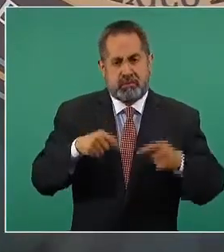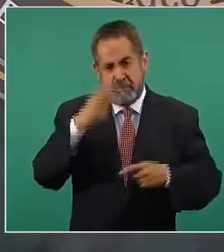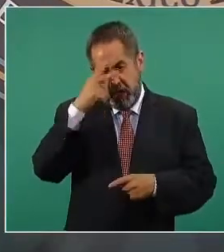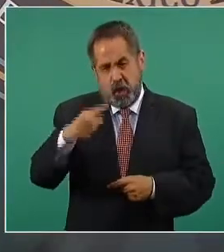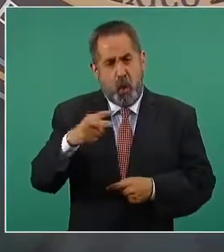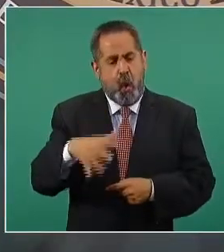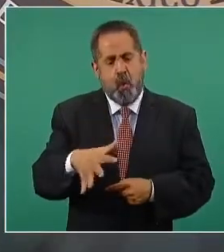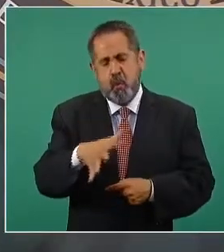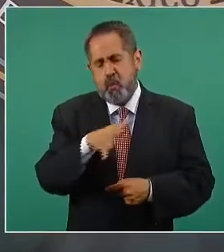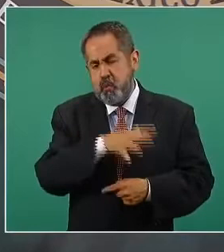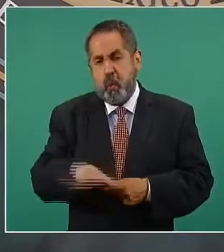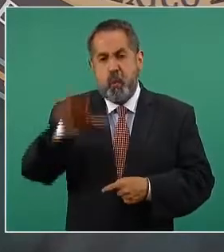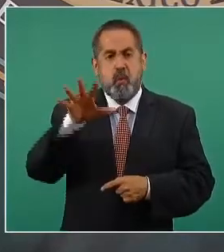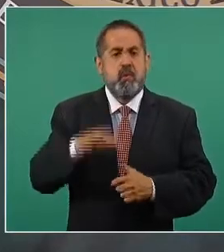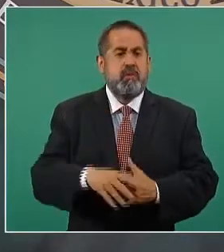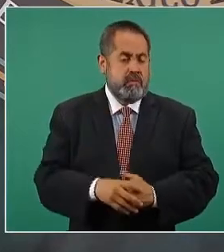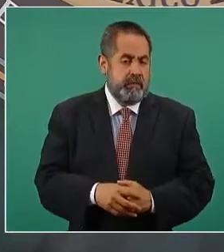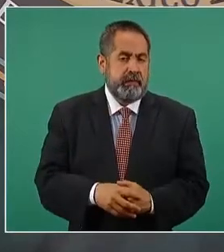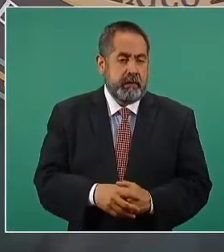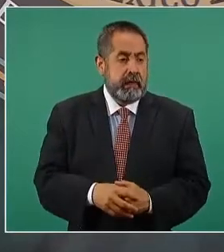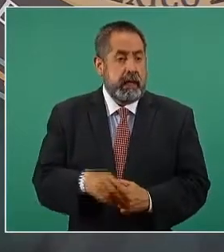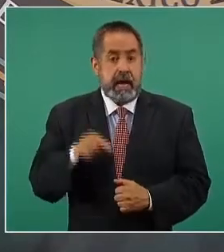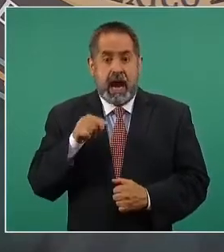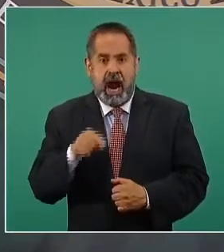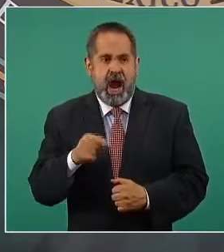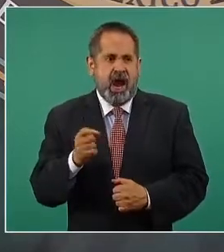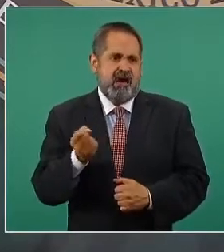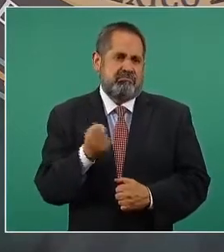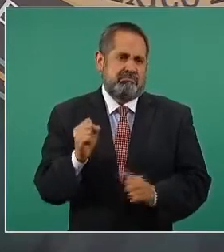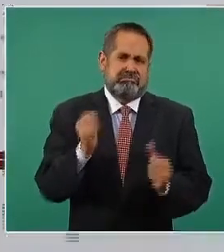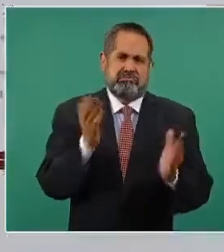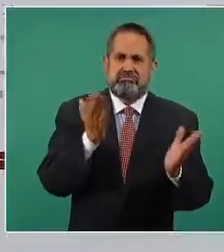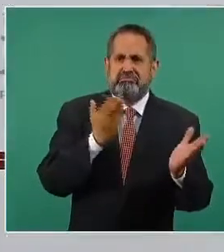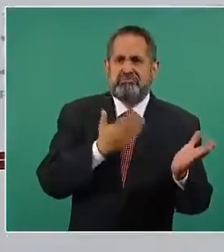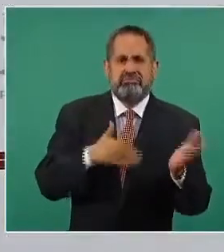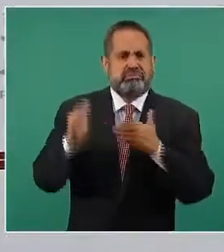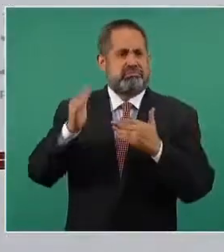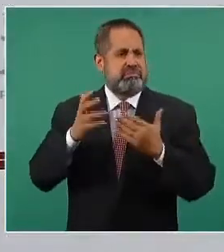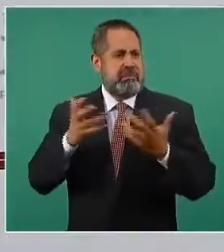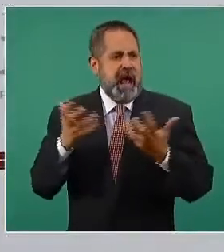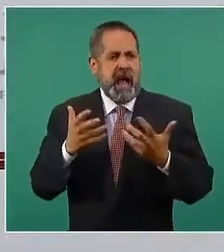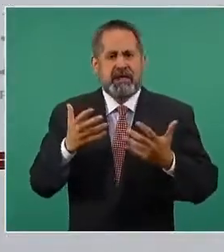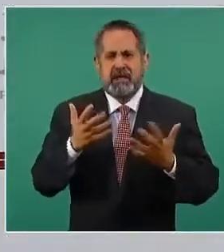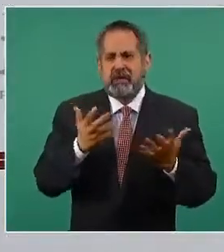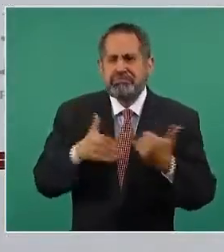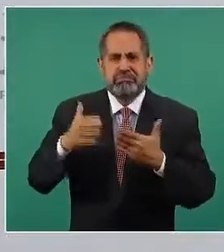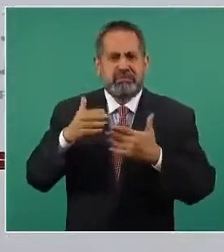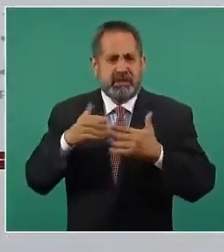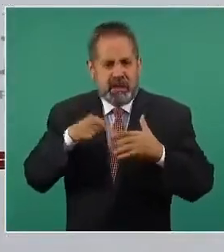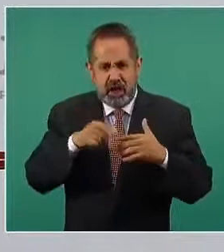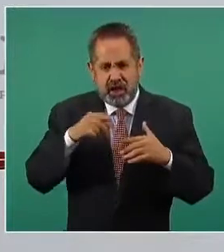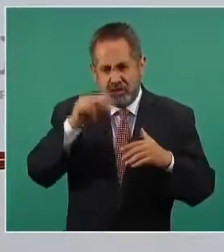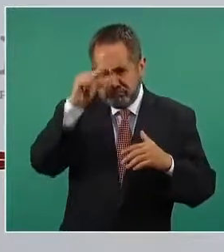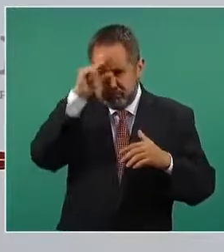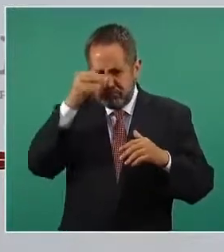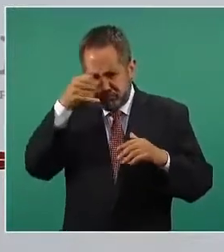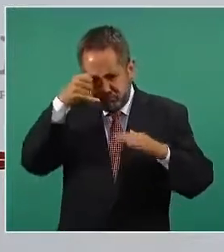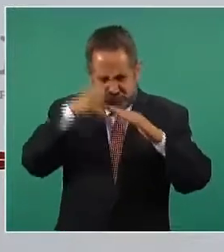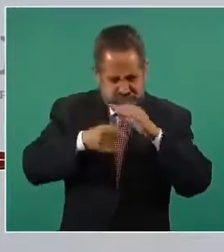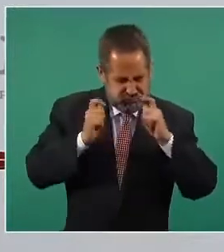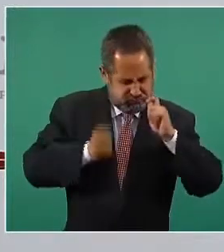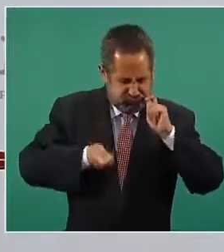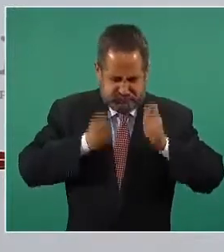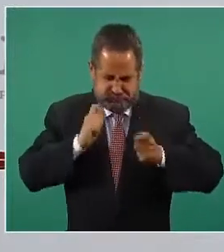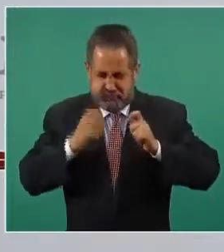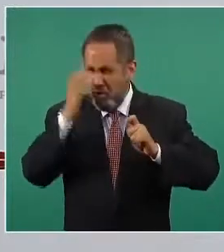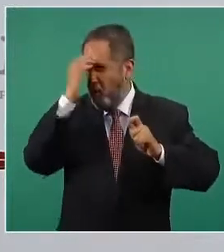El éxito de sus actividades productivas y el avance científico permitió a los mexicas